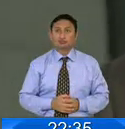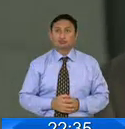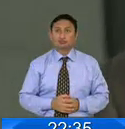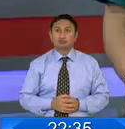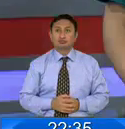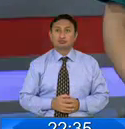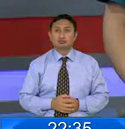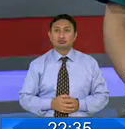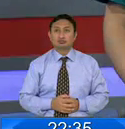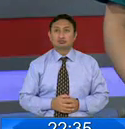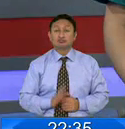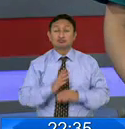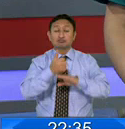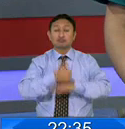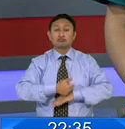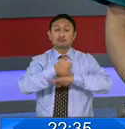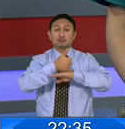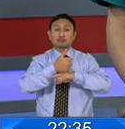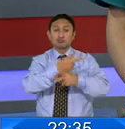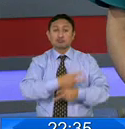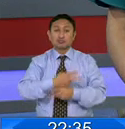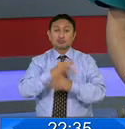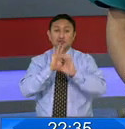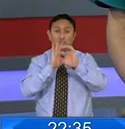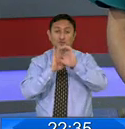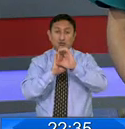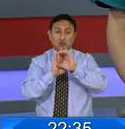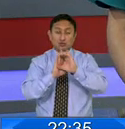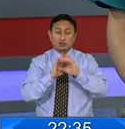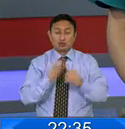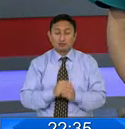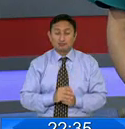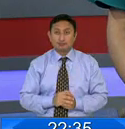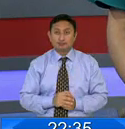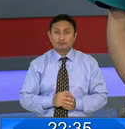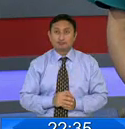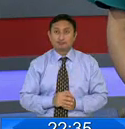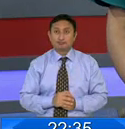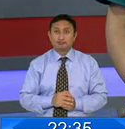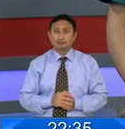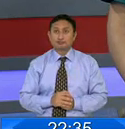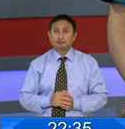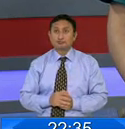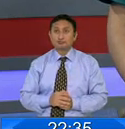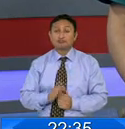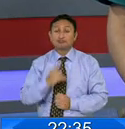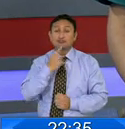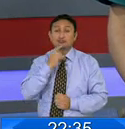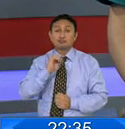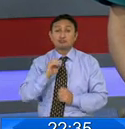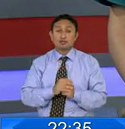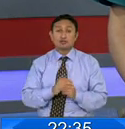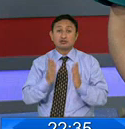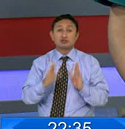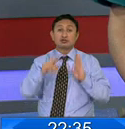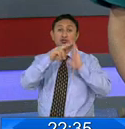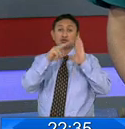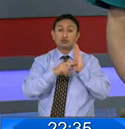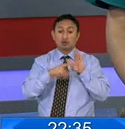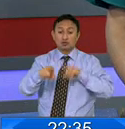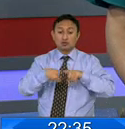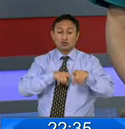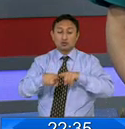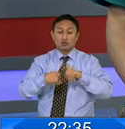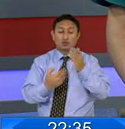Cadena. Autoridades del Consejo de Participación Ciudadana y Control Social anuncian que el reglamento para el concurso